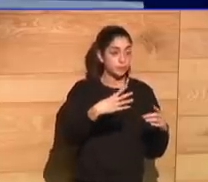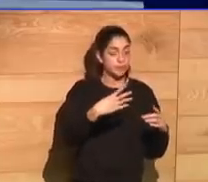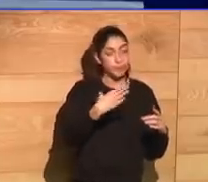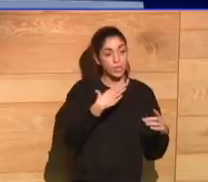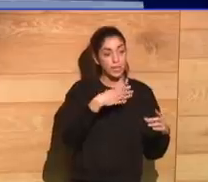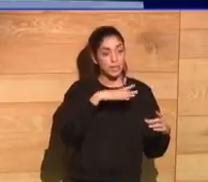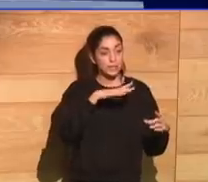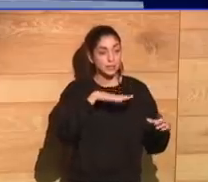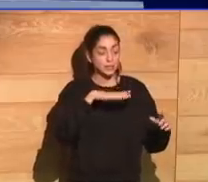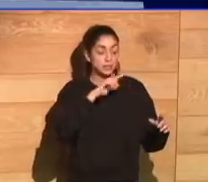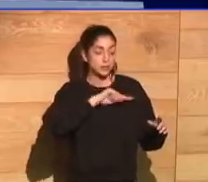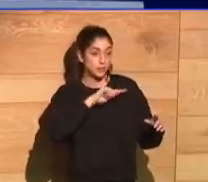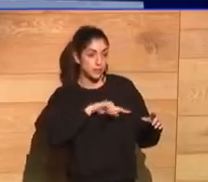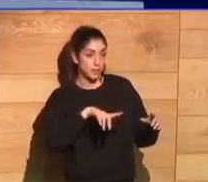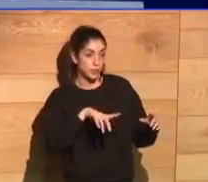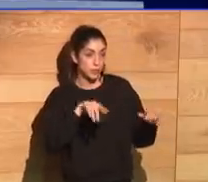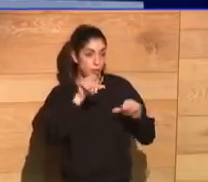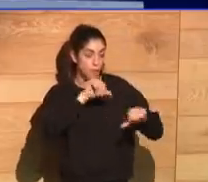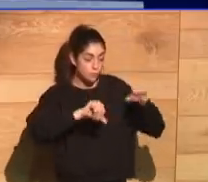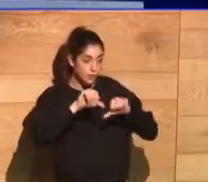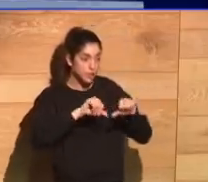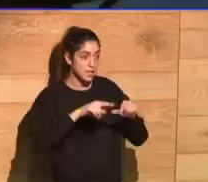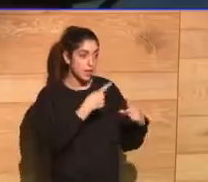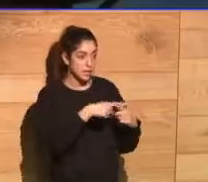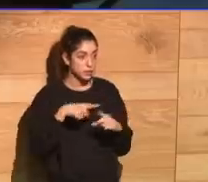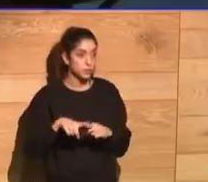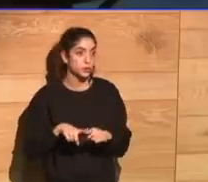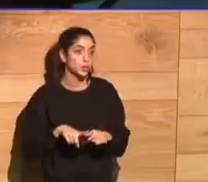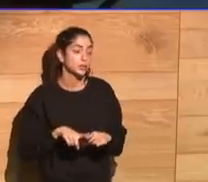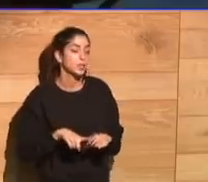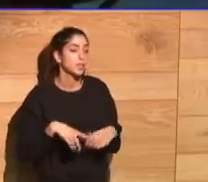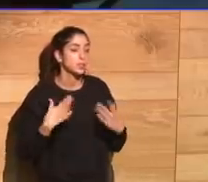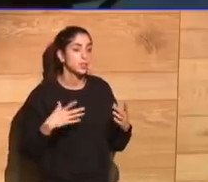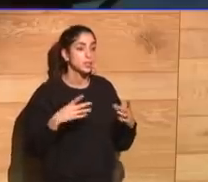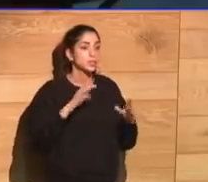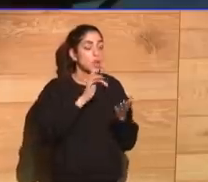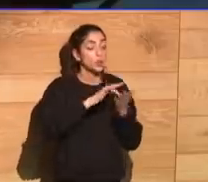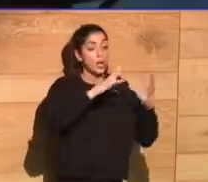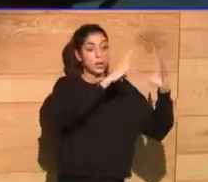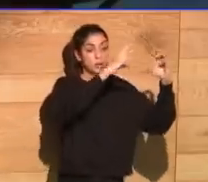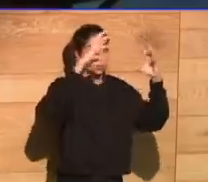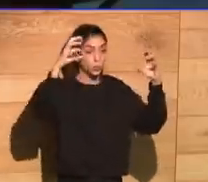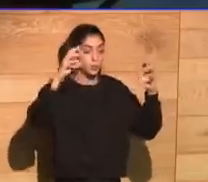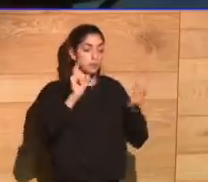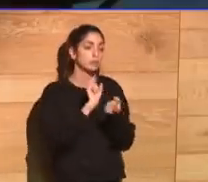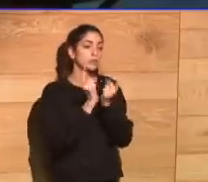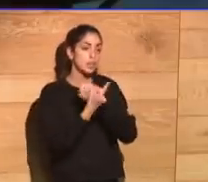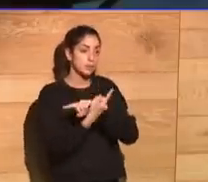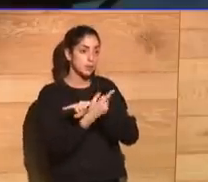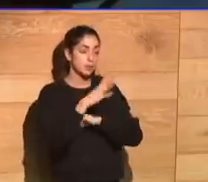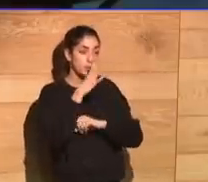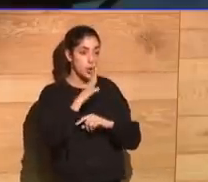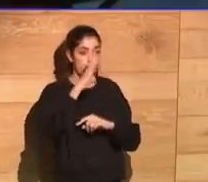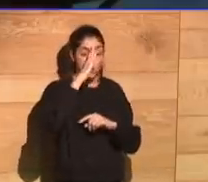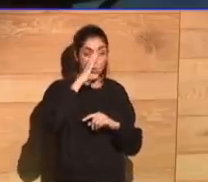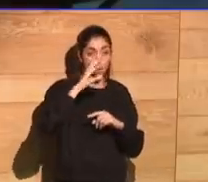está teniendo un efecto real en la física de las cosas. Cuando pasan por encima de las nubes, de repente es al revés, porque la luna les está iluminando